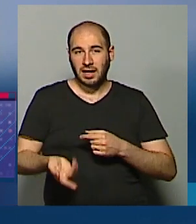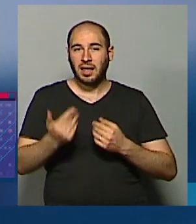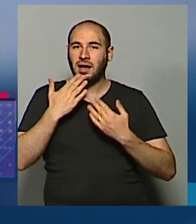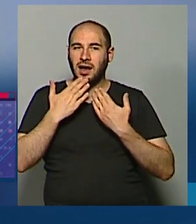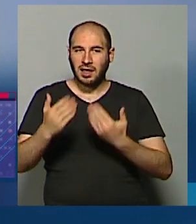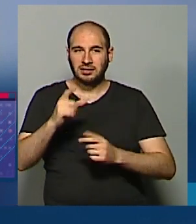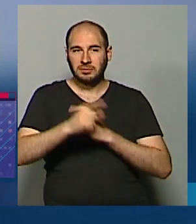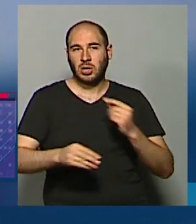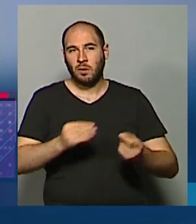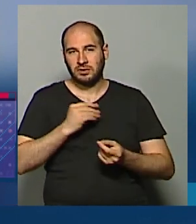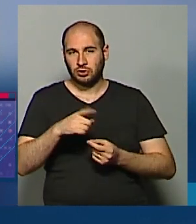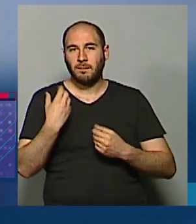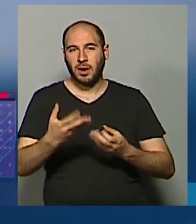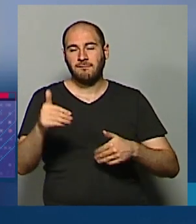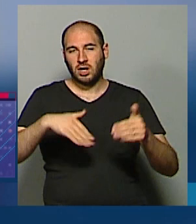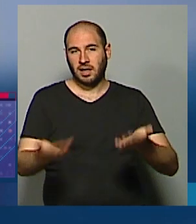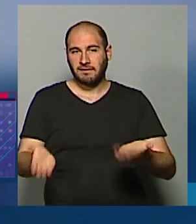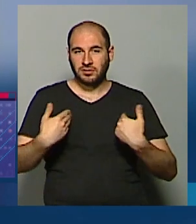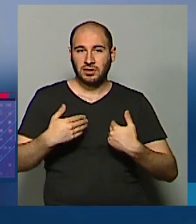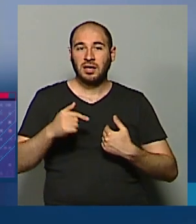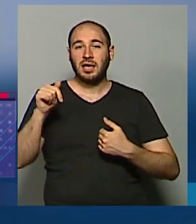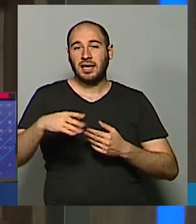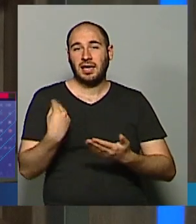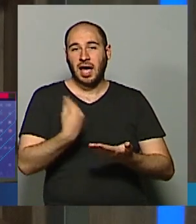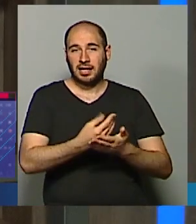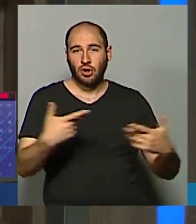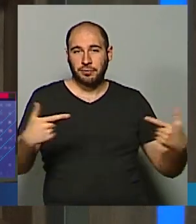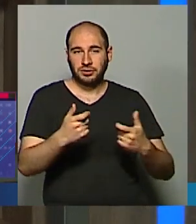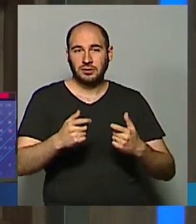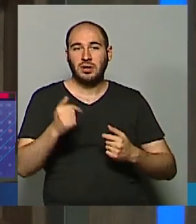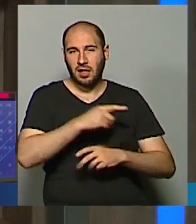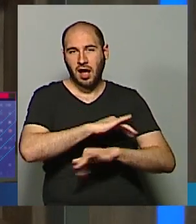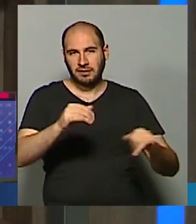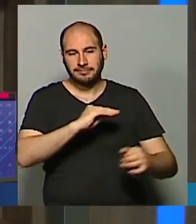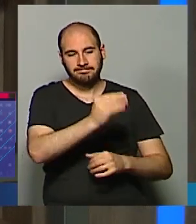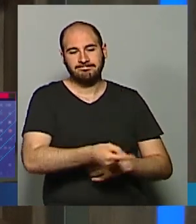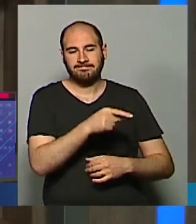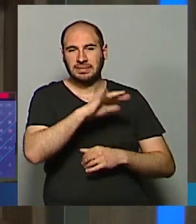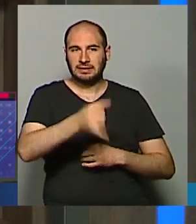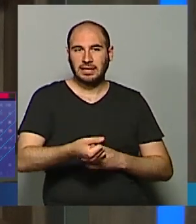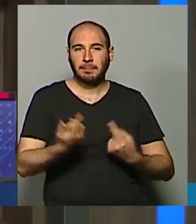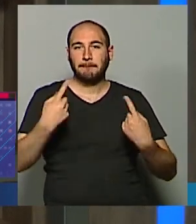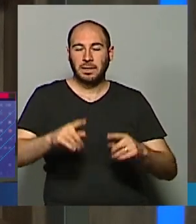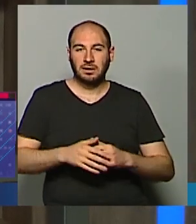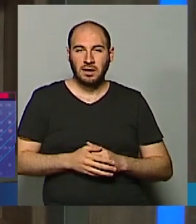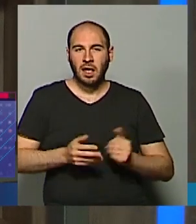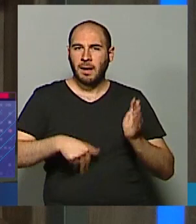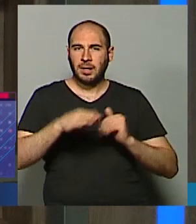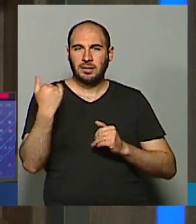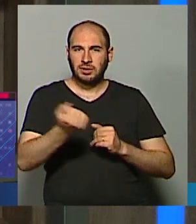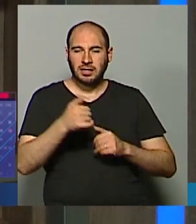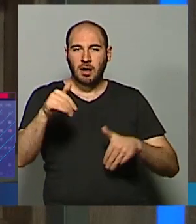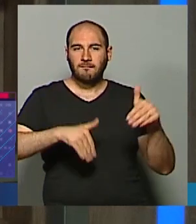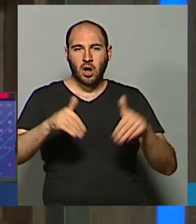a quienes confiaron en nosotros con su voto. Ahí estaba el candidato opositor confirmando la derrota, pero la clave estaba en